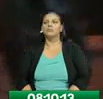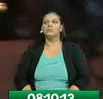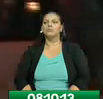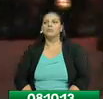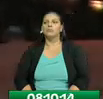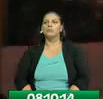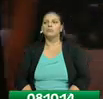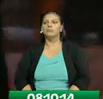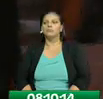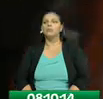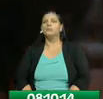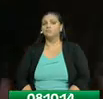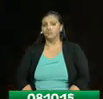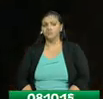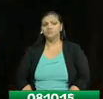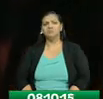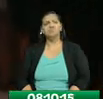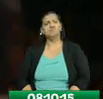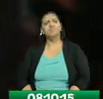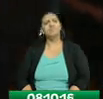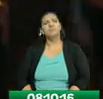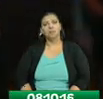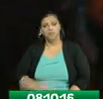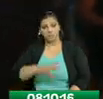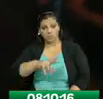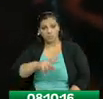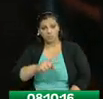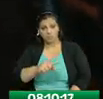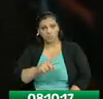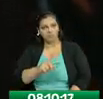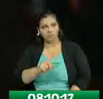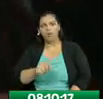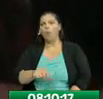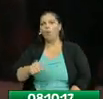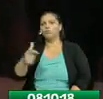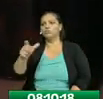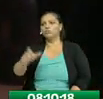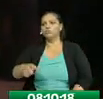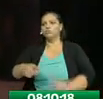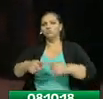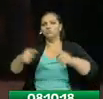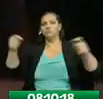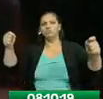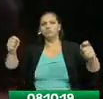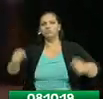conoció que su muerte se debería a un ajuste de cuentas, informó Carlos Julio Gurumendi.